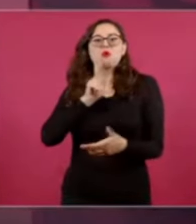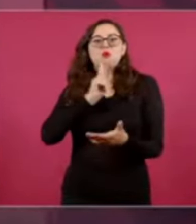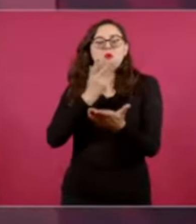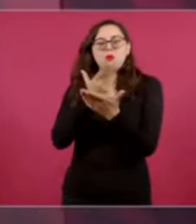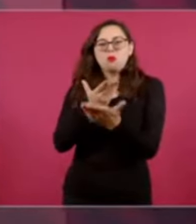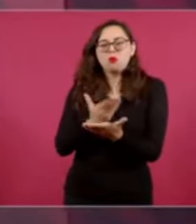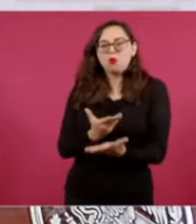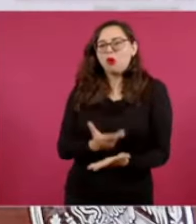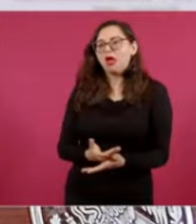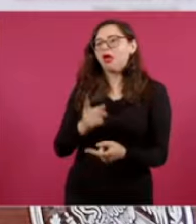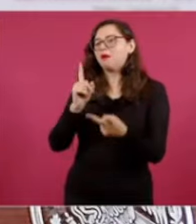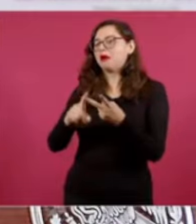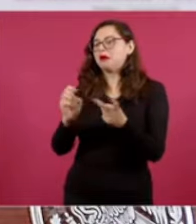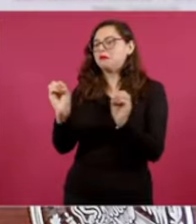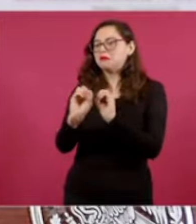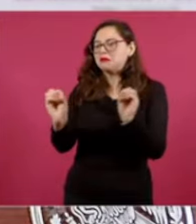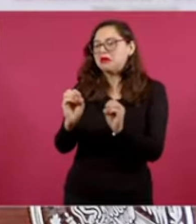mienten.